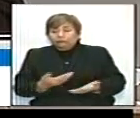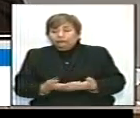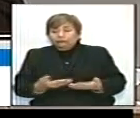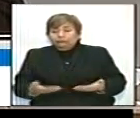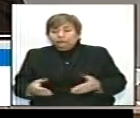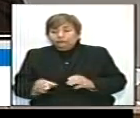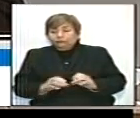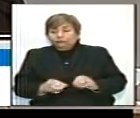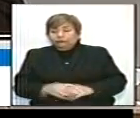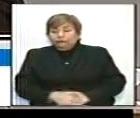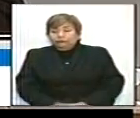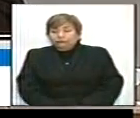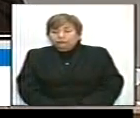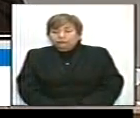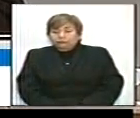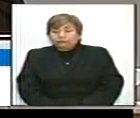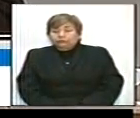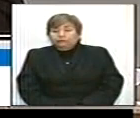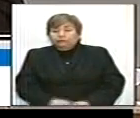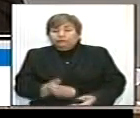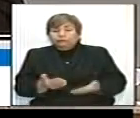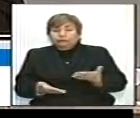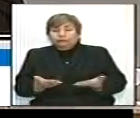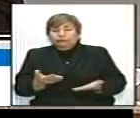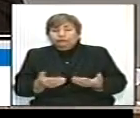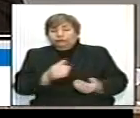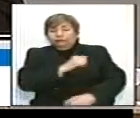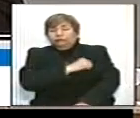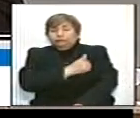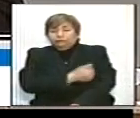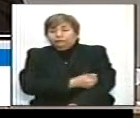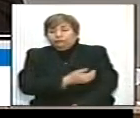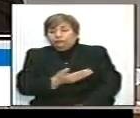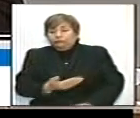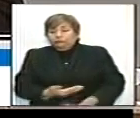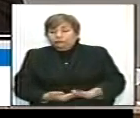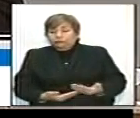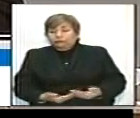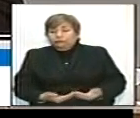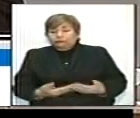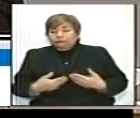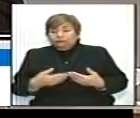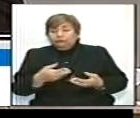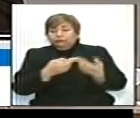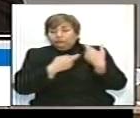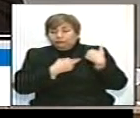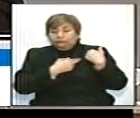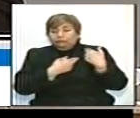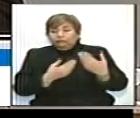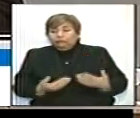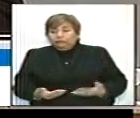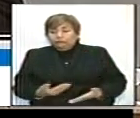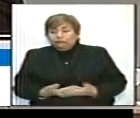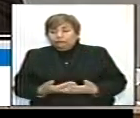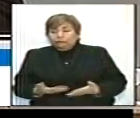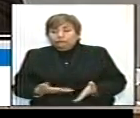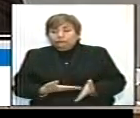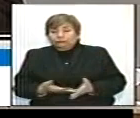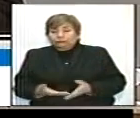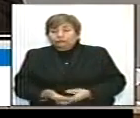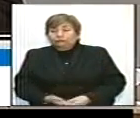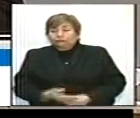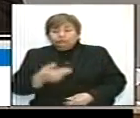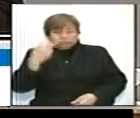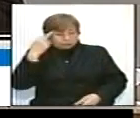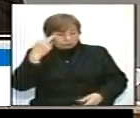articulación de las autoridades desde la facultad que nos ha encomendado el pueblo apurimeño y el Perú, y por